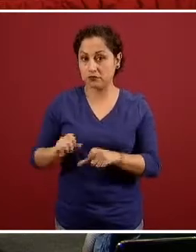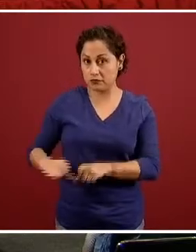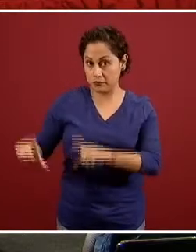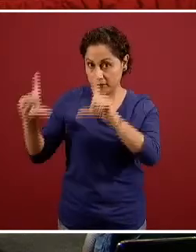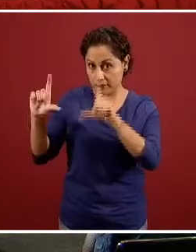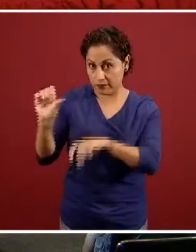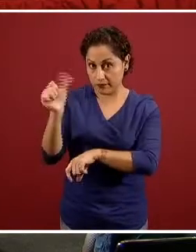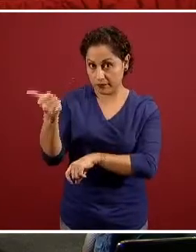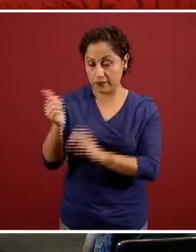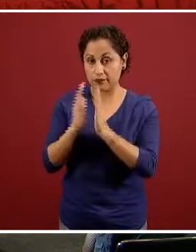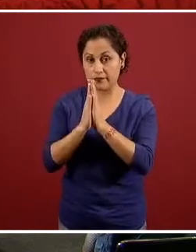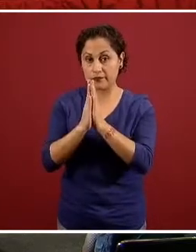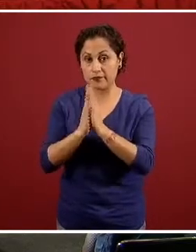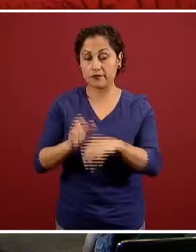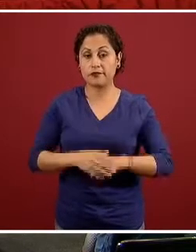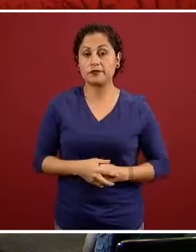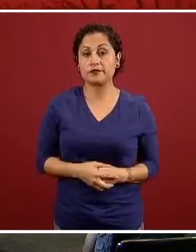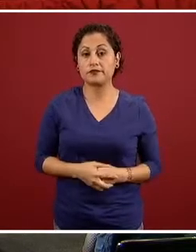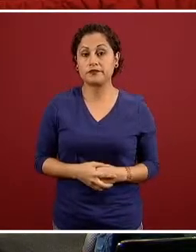más.